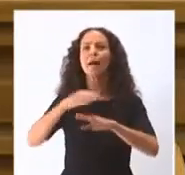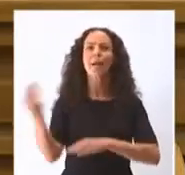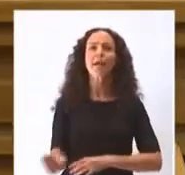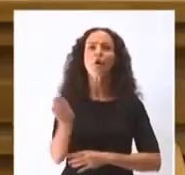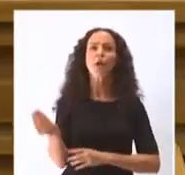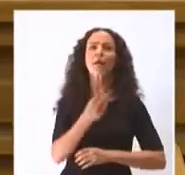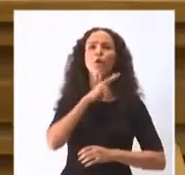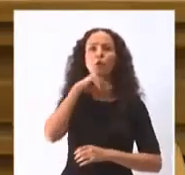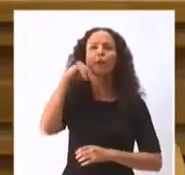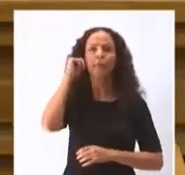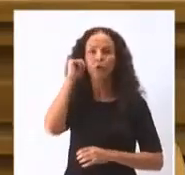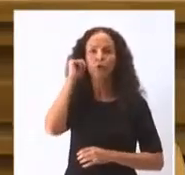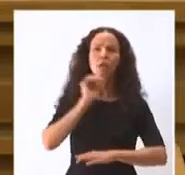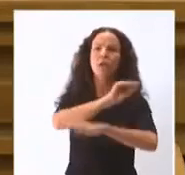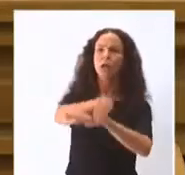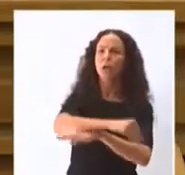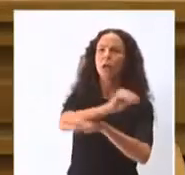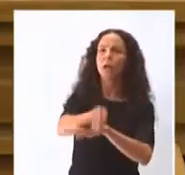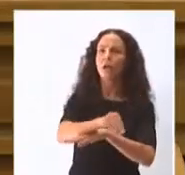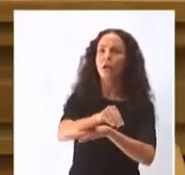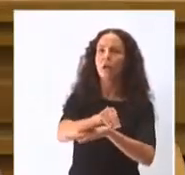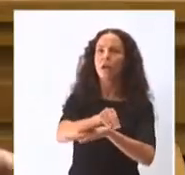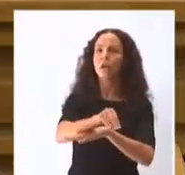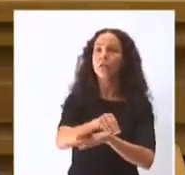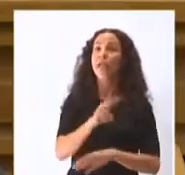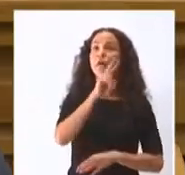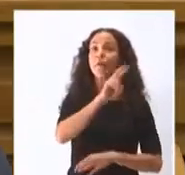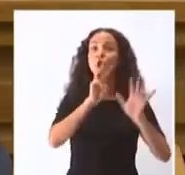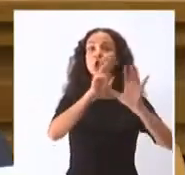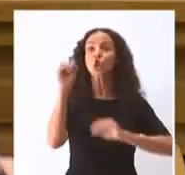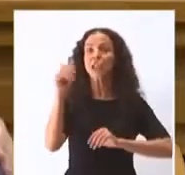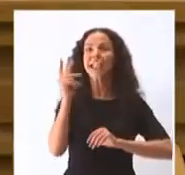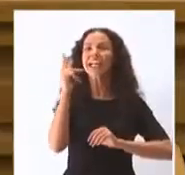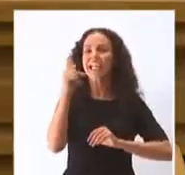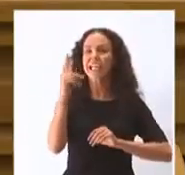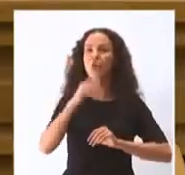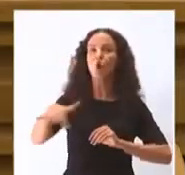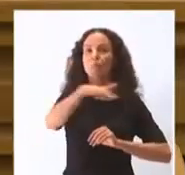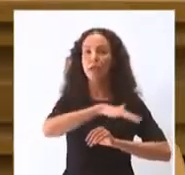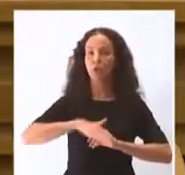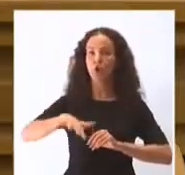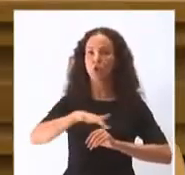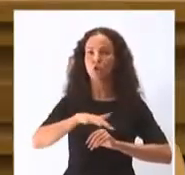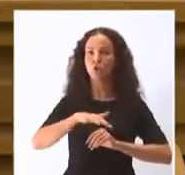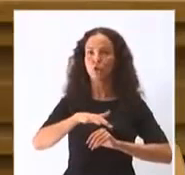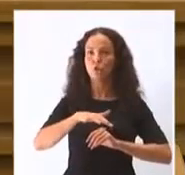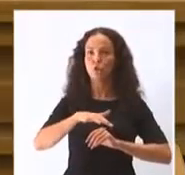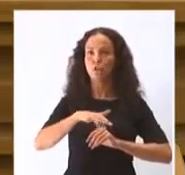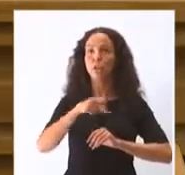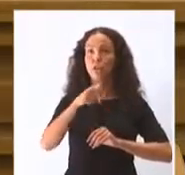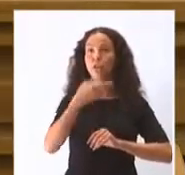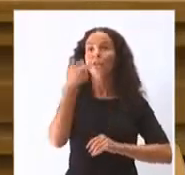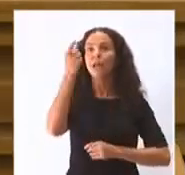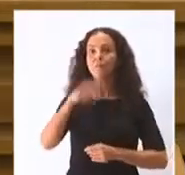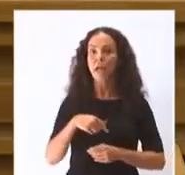conservación y mejorar en definitiva el estado de 280 kilómetros de carreteras y 7 más que además dedicaremos algo